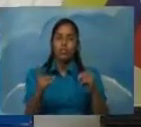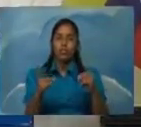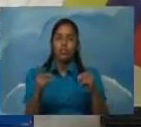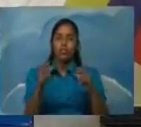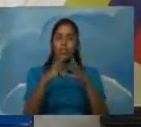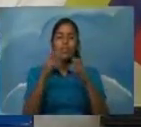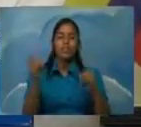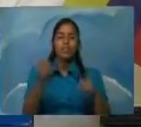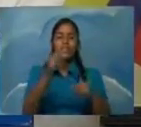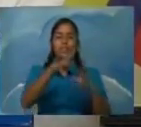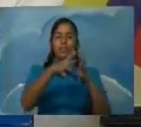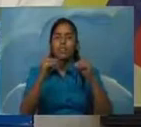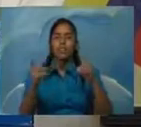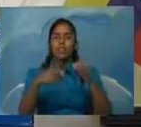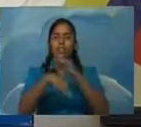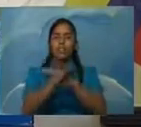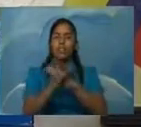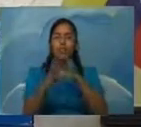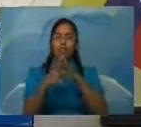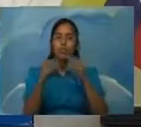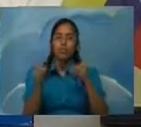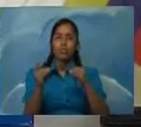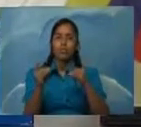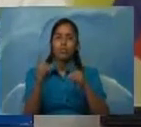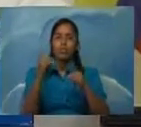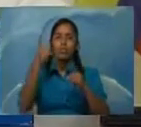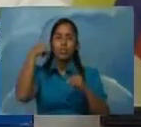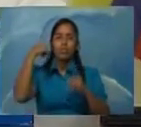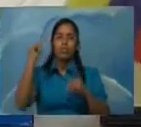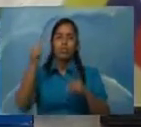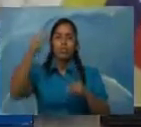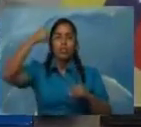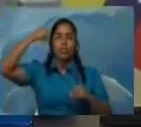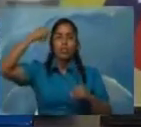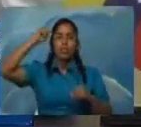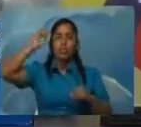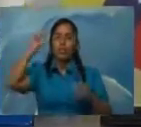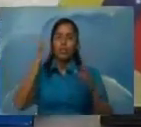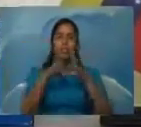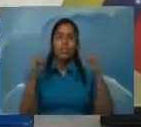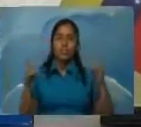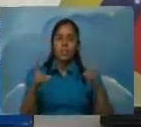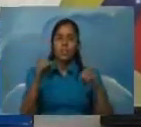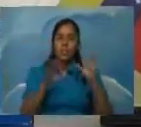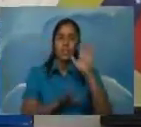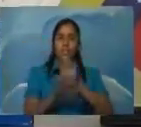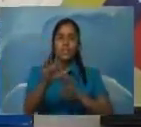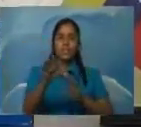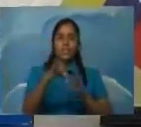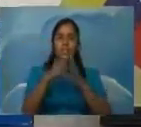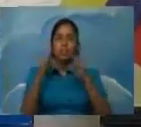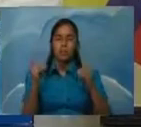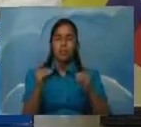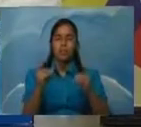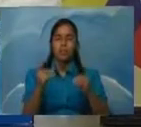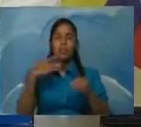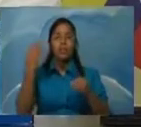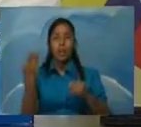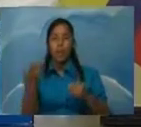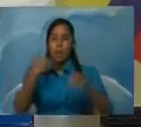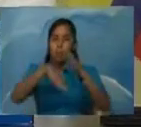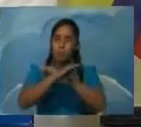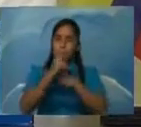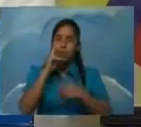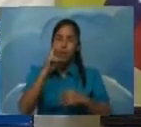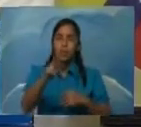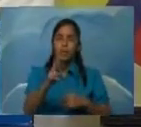fiestas? Primero, para alegrarse y para recordar ciertas cosas especiales que las vamos a